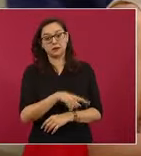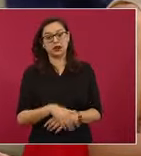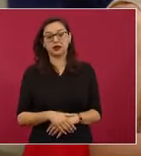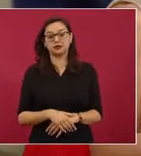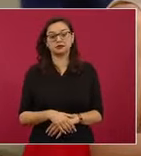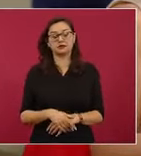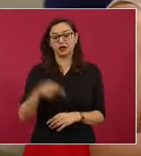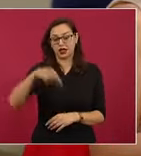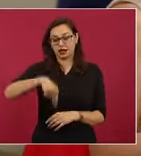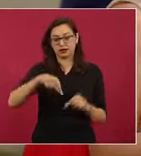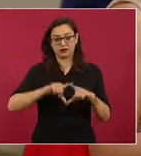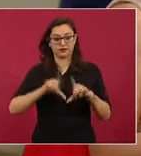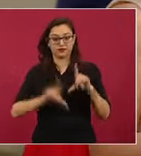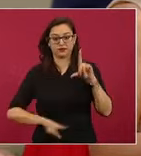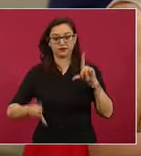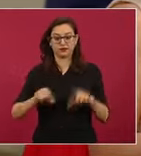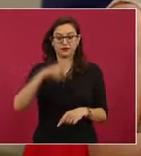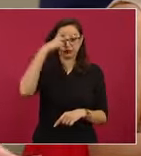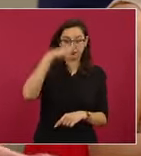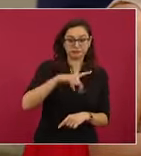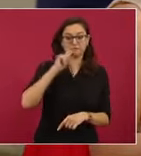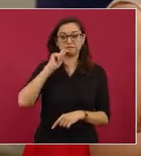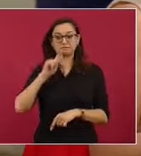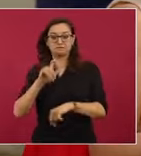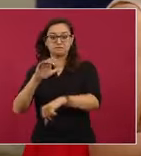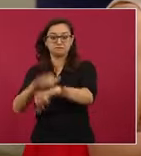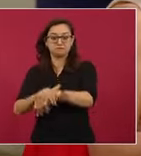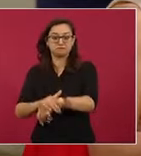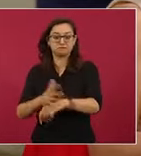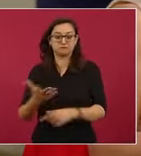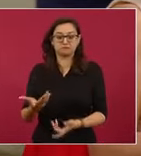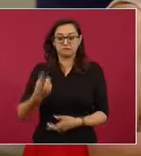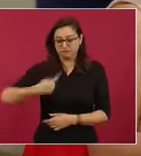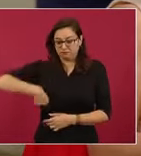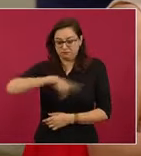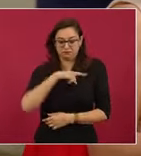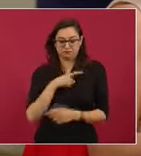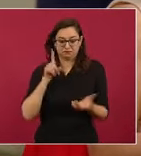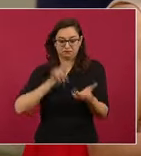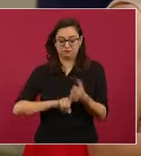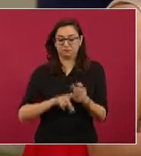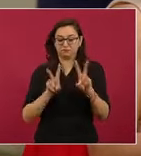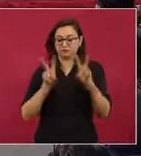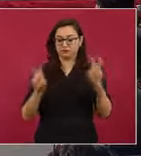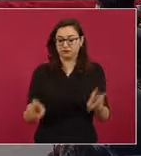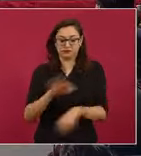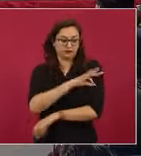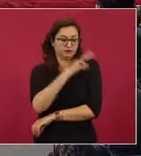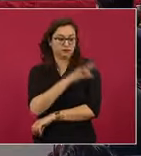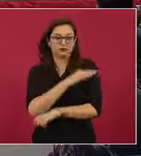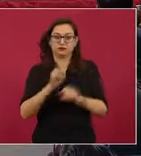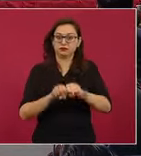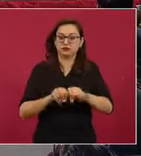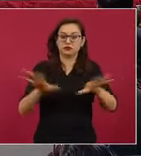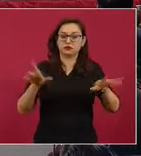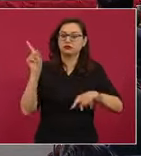de México-Ucrania, censuraron las redes, bajaron todos los contenidos. Sí, yo creo